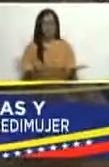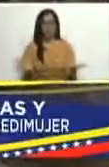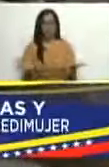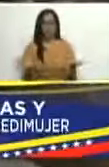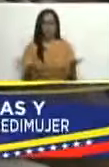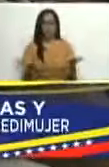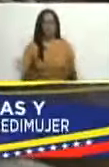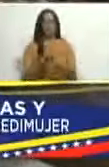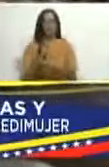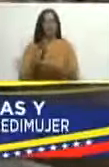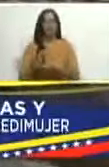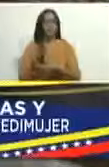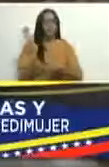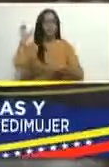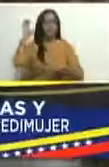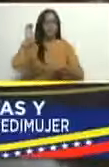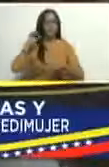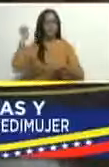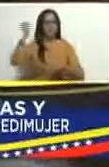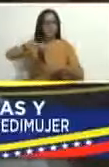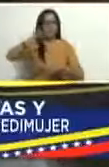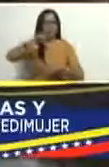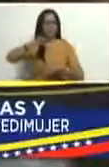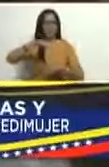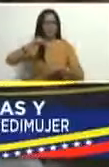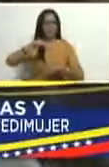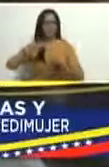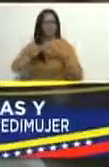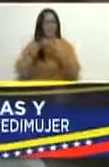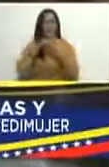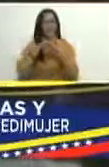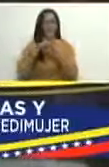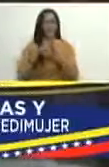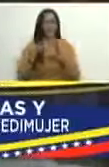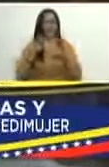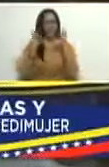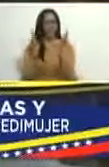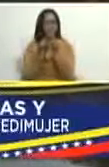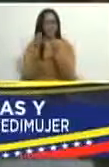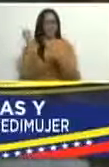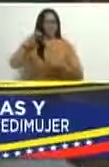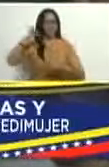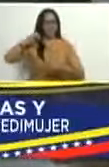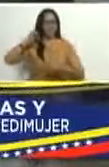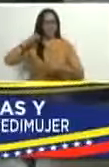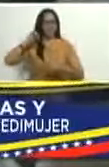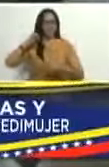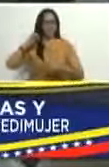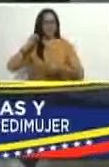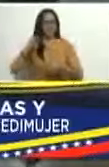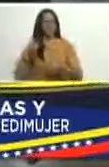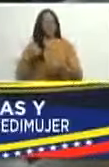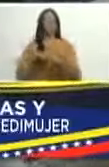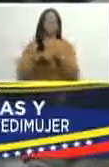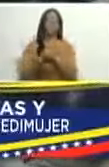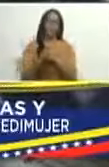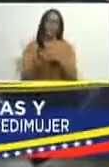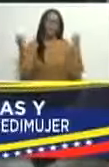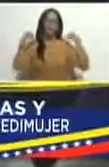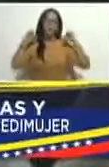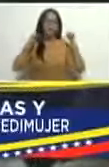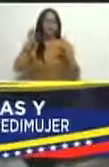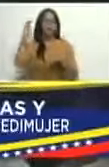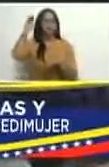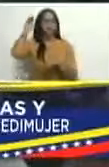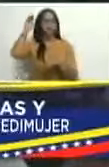Vamos a cuidar la patria. Vamos a unificar a la familia. ¡Vamos a prepararnos para el futuro!